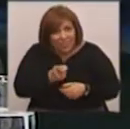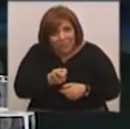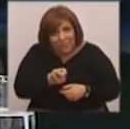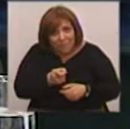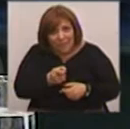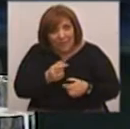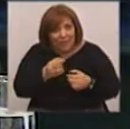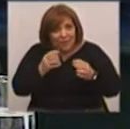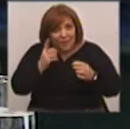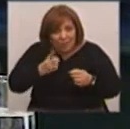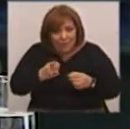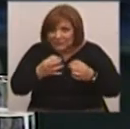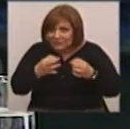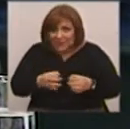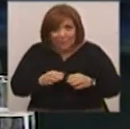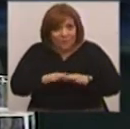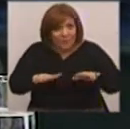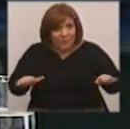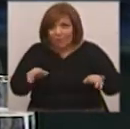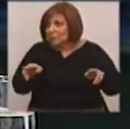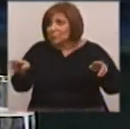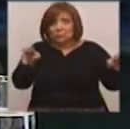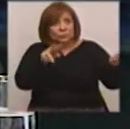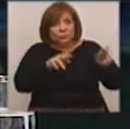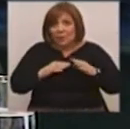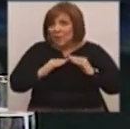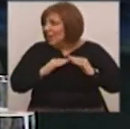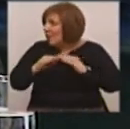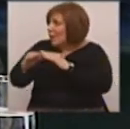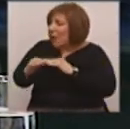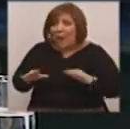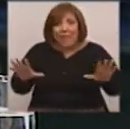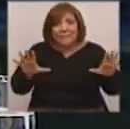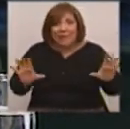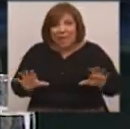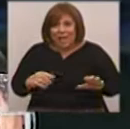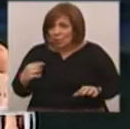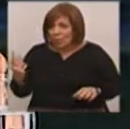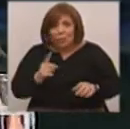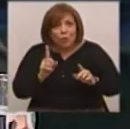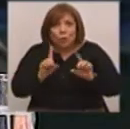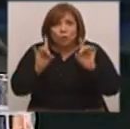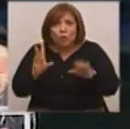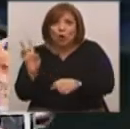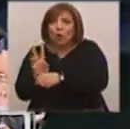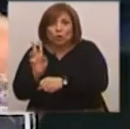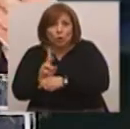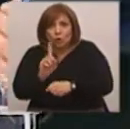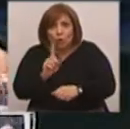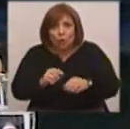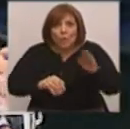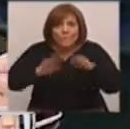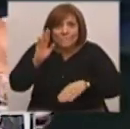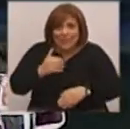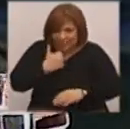bueno, literalmente detrás del mostrador a la par de todos sus empleados. Y no solo por un tema de control, sino por un tema además de